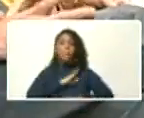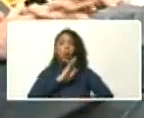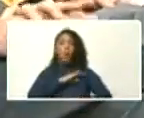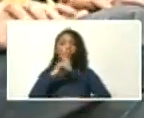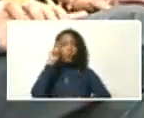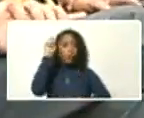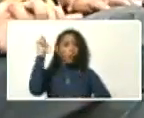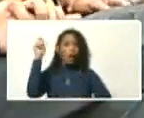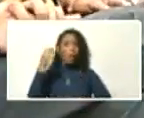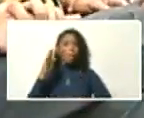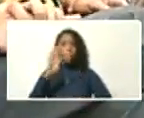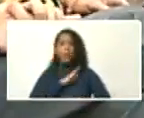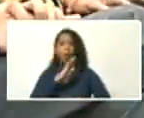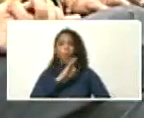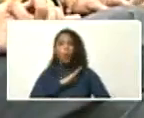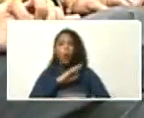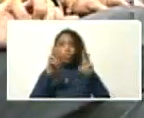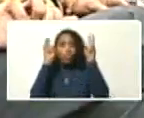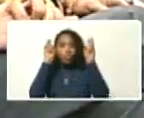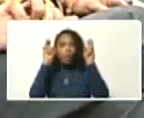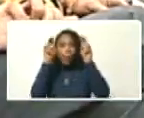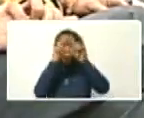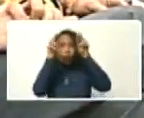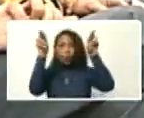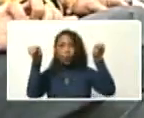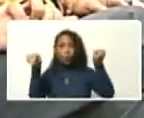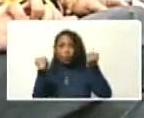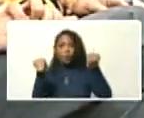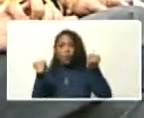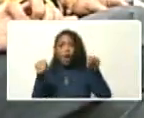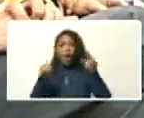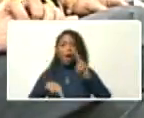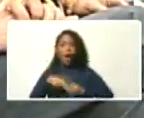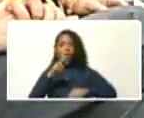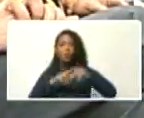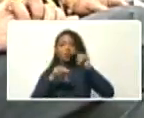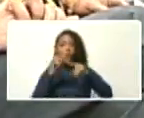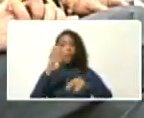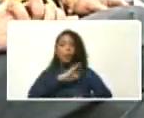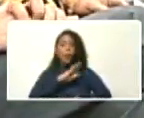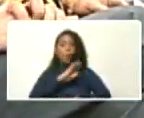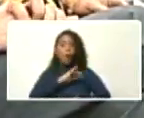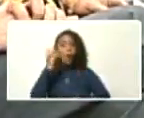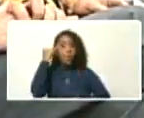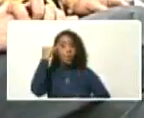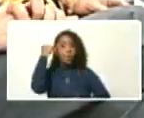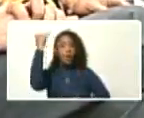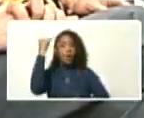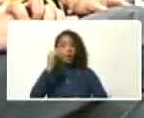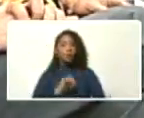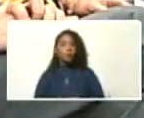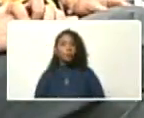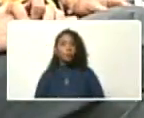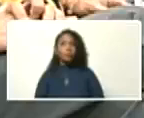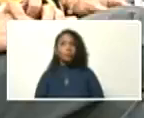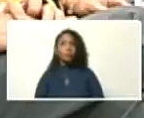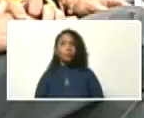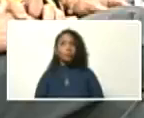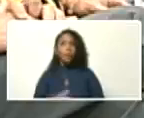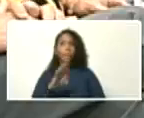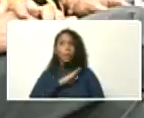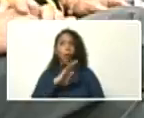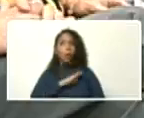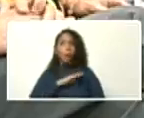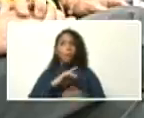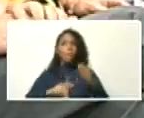teoría, nuestro propio marco teórico, la construcción de nuestra propia ideología, de nuestro